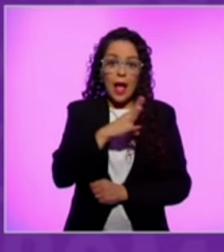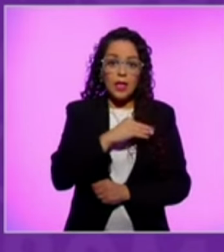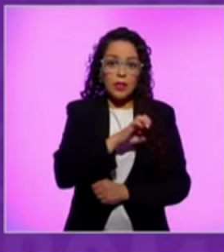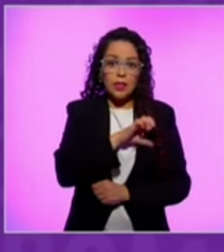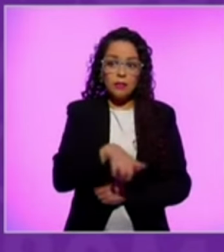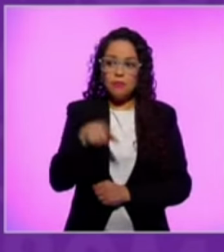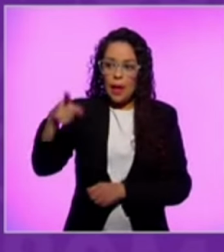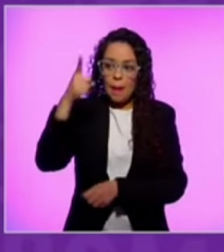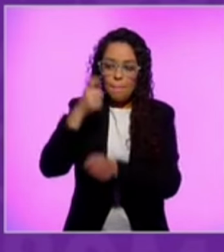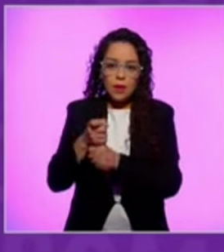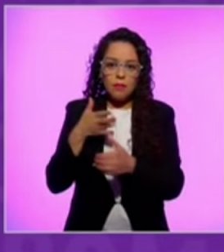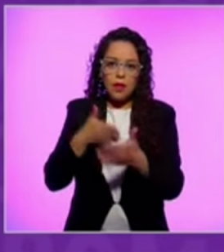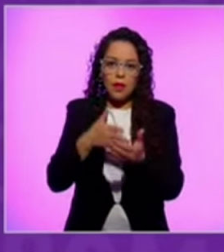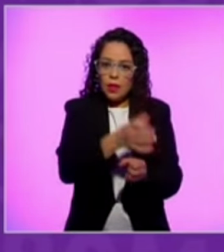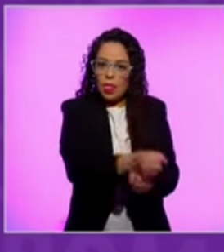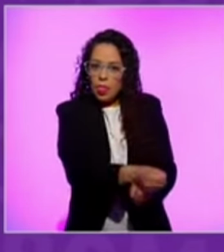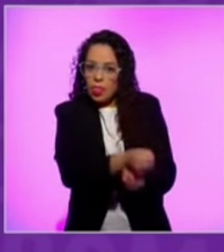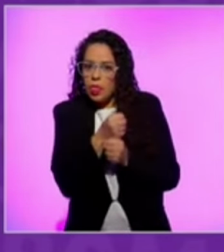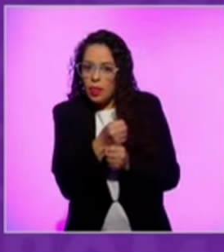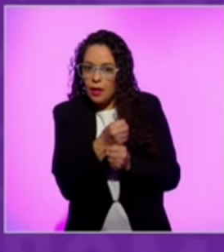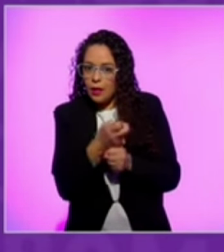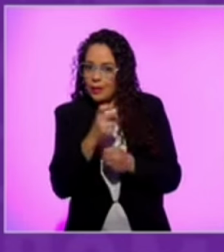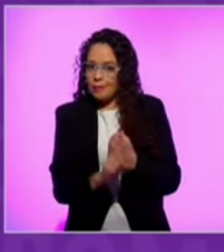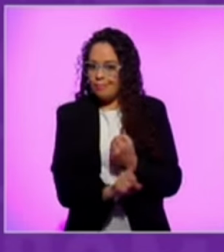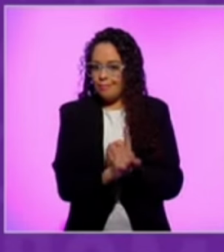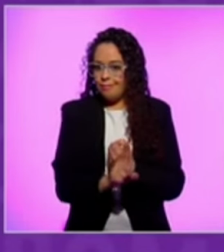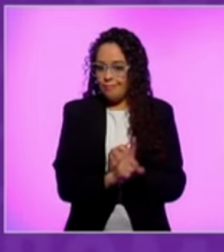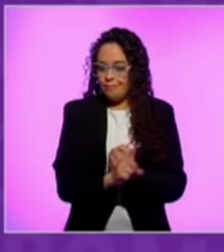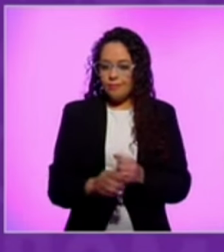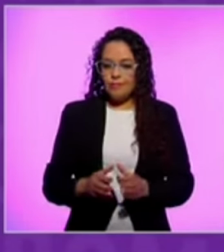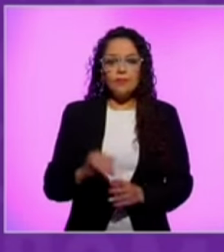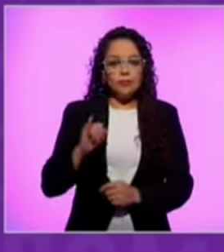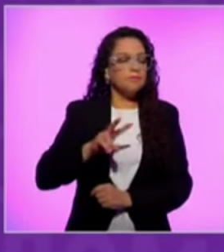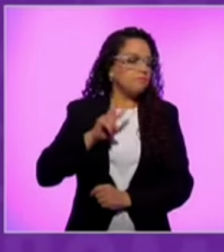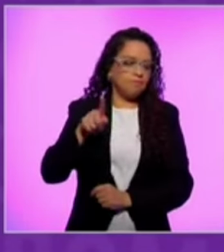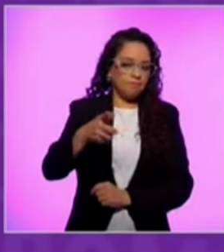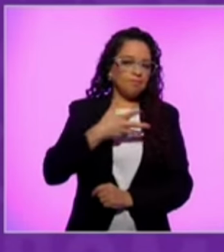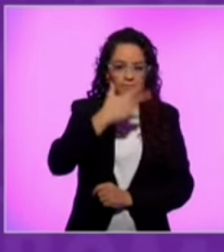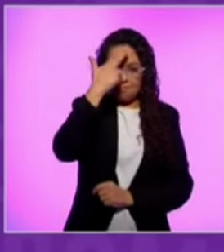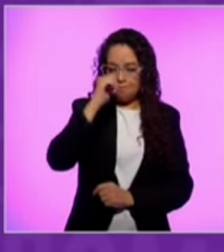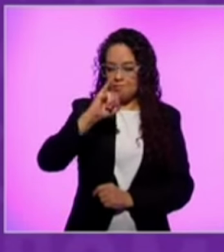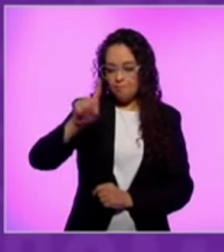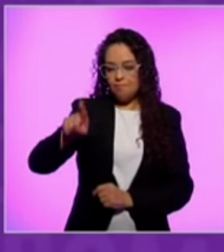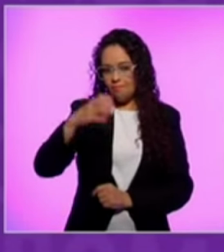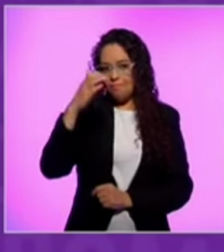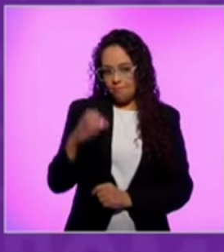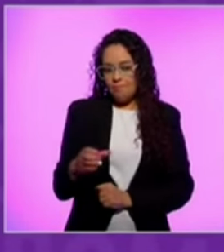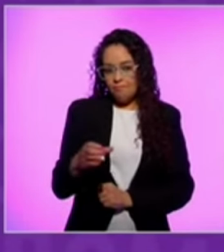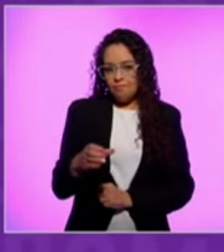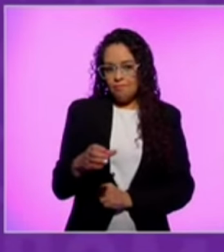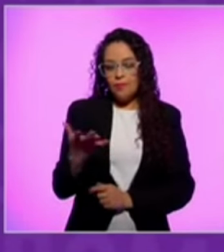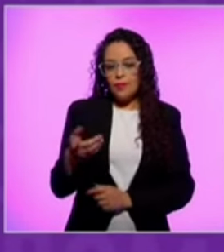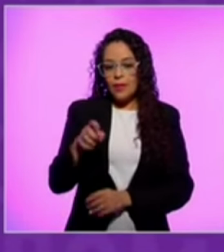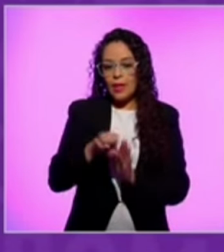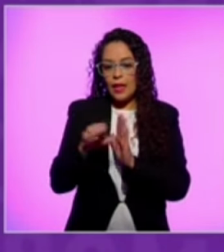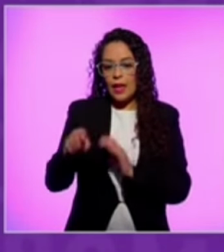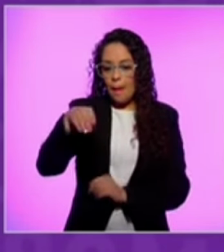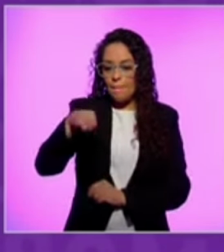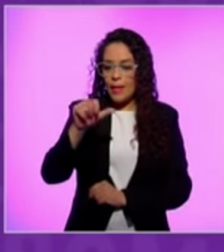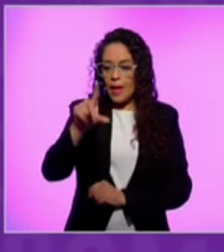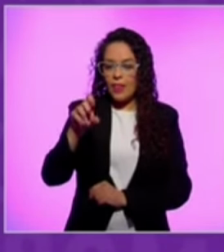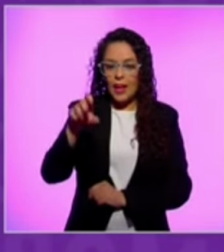¿no? Tú sí, dijiste, no voy por ahí. Sí, la verdad es que es cierto, ¿no? A veces en el caso de Mildred es una niña que